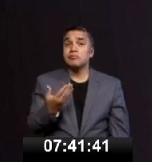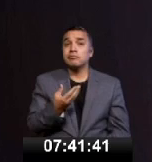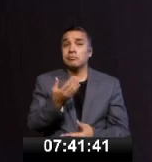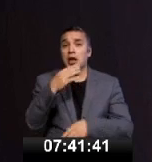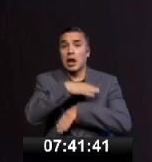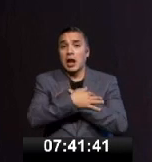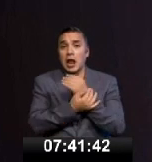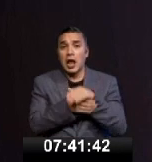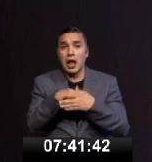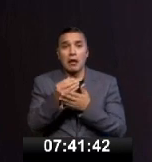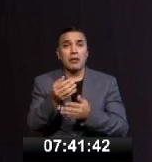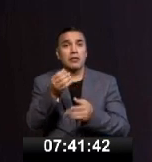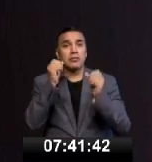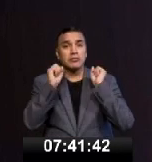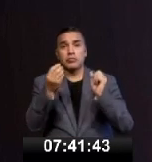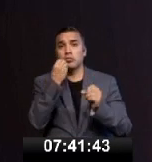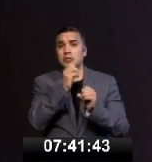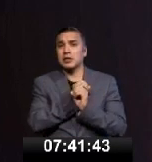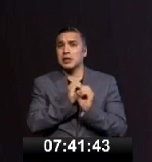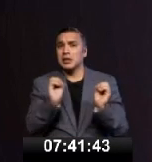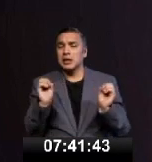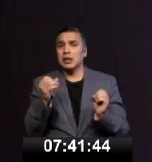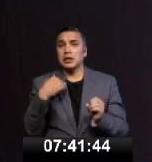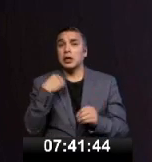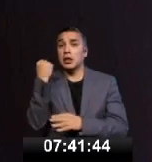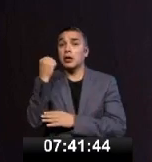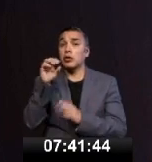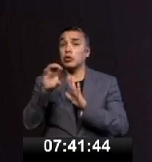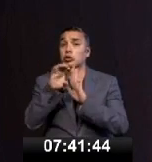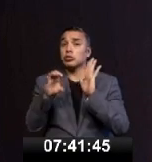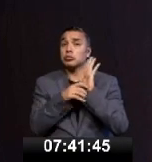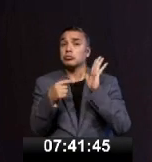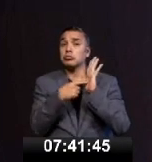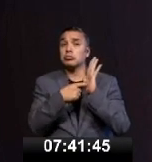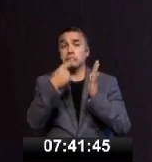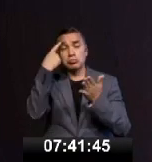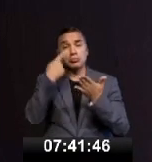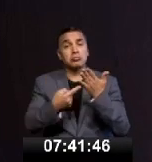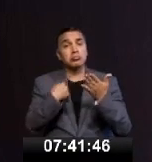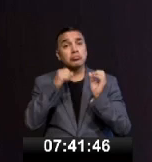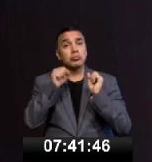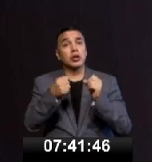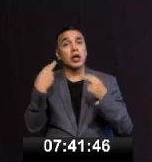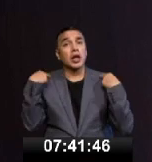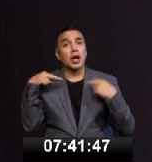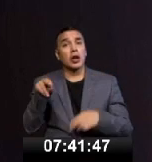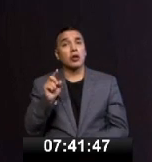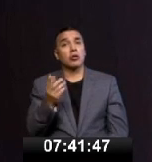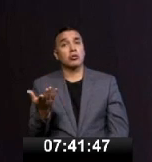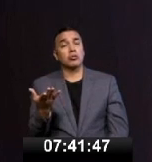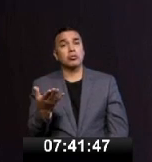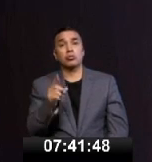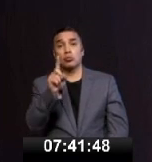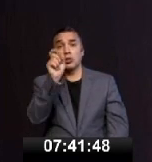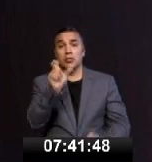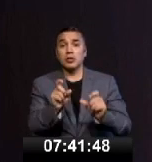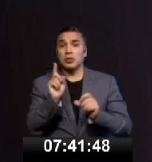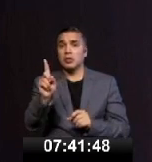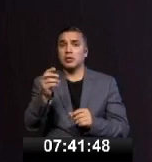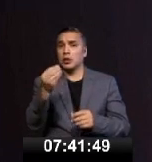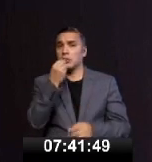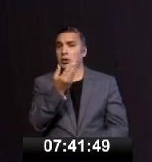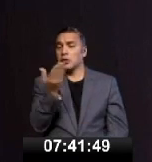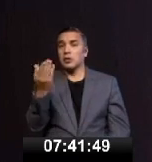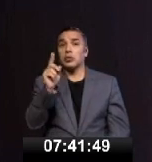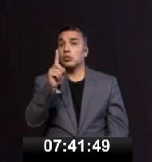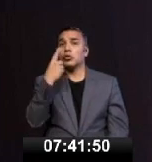de higiene y ahora ni comida kosher, que tienen derecho constitucional para practicar su religión. Ahora tenemos una persona allá con la comida.